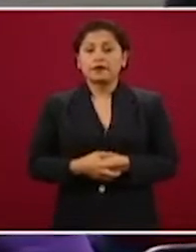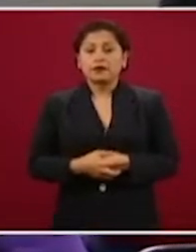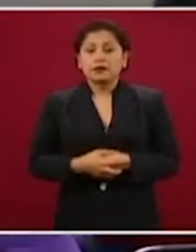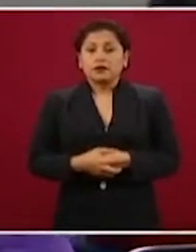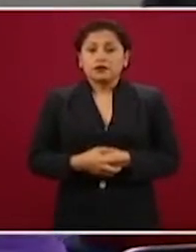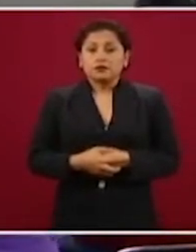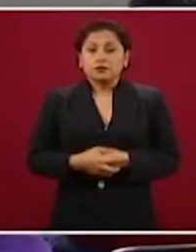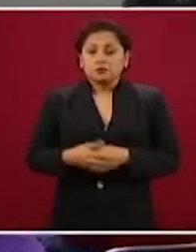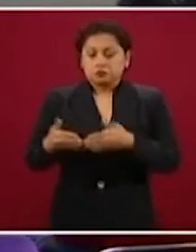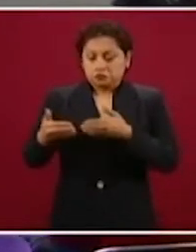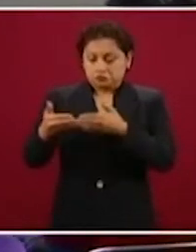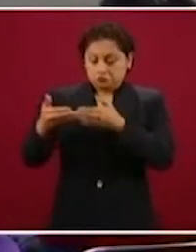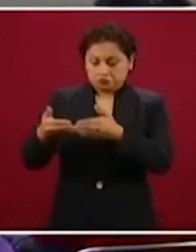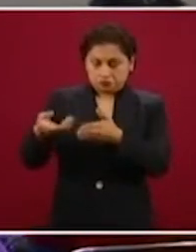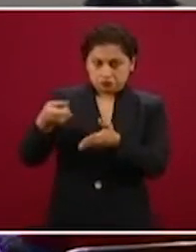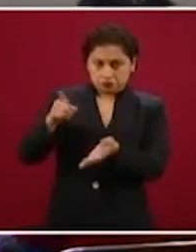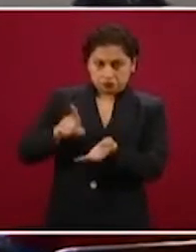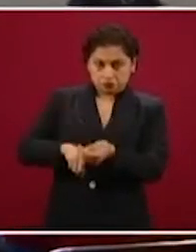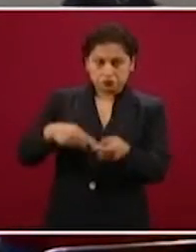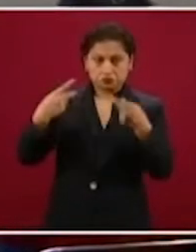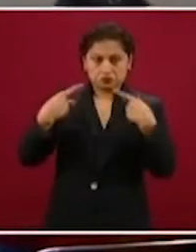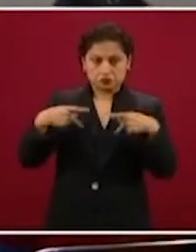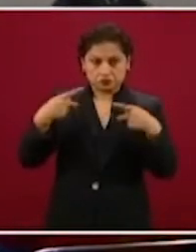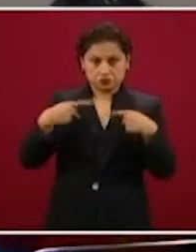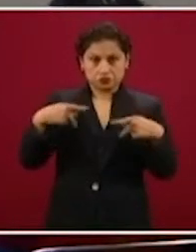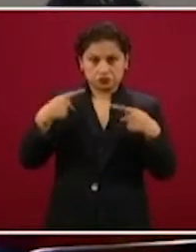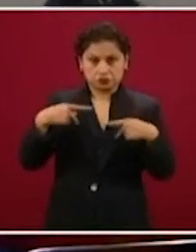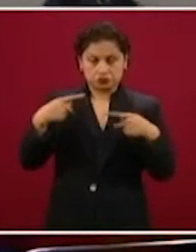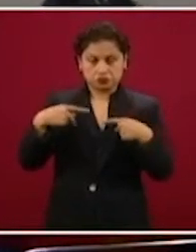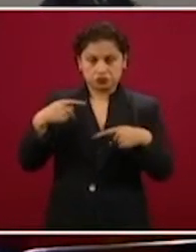están en este barco, quienes